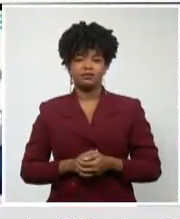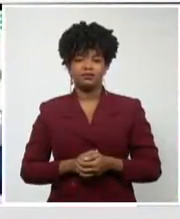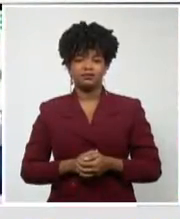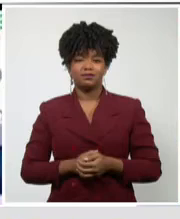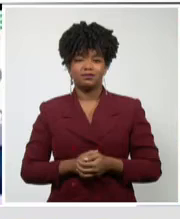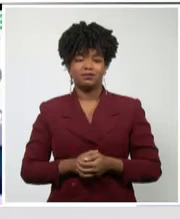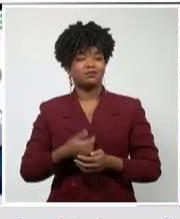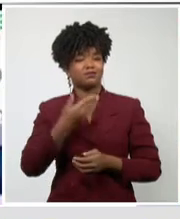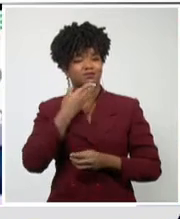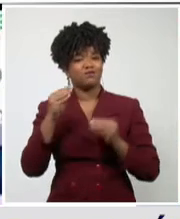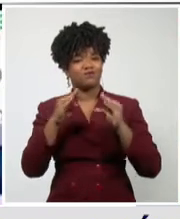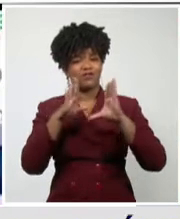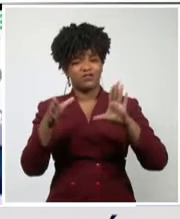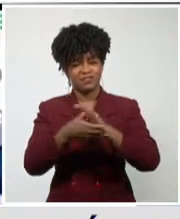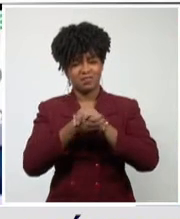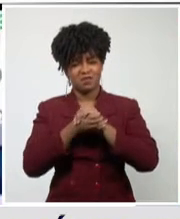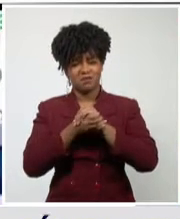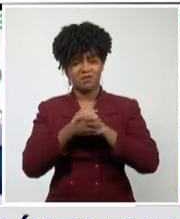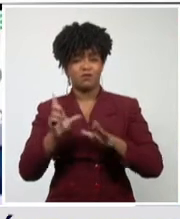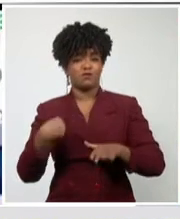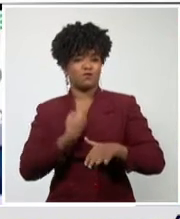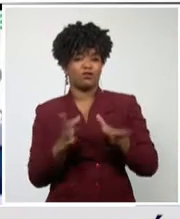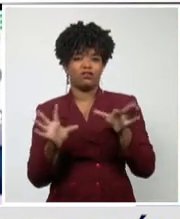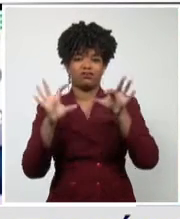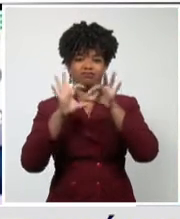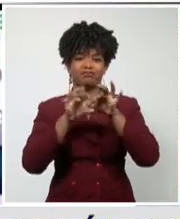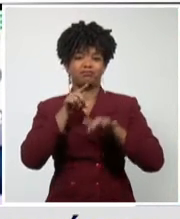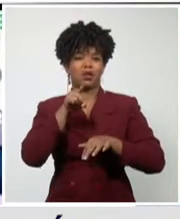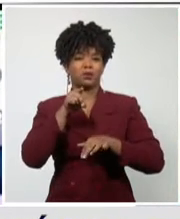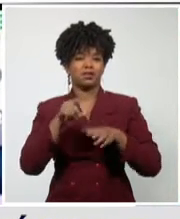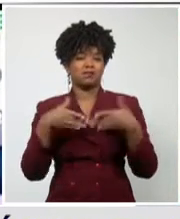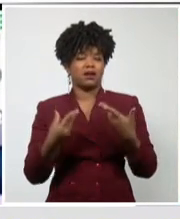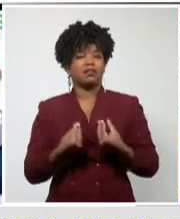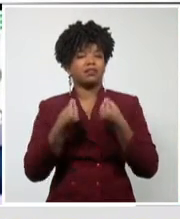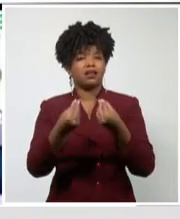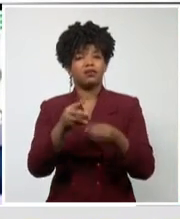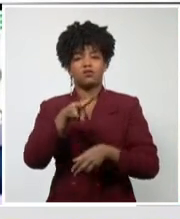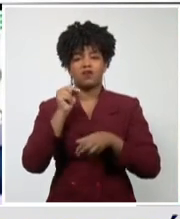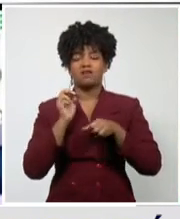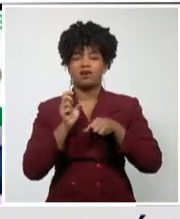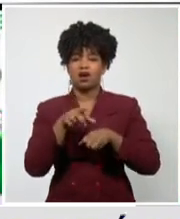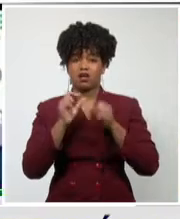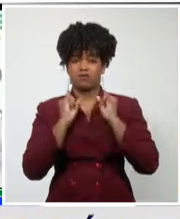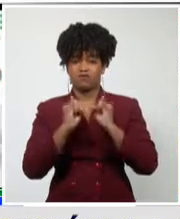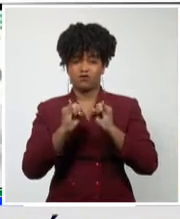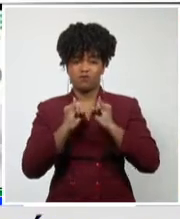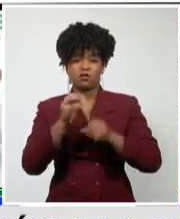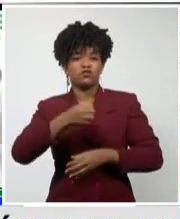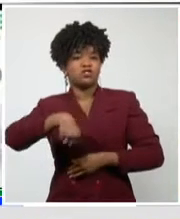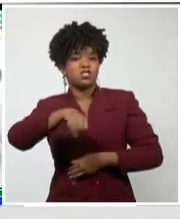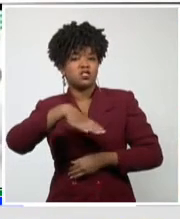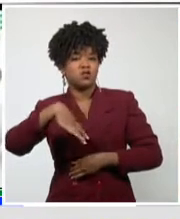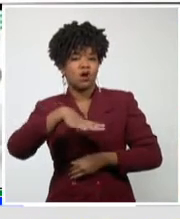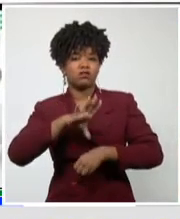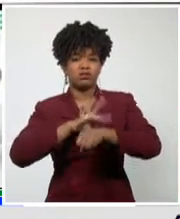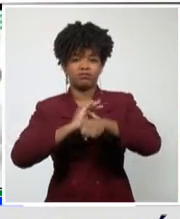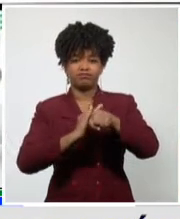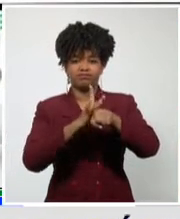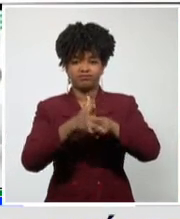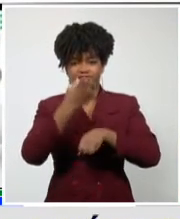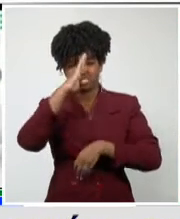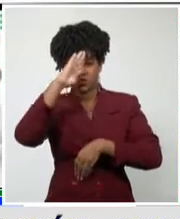Muy buenos días, amigos. Nuestra señal llega hasta ustedes para brindarles una actualización de la situación epidemiológica que enfrenta nuestro país dado el impacto